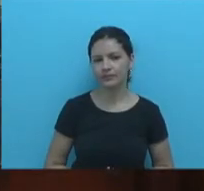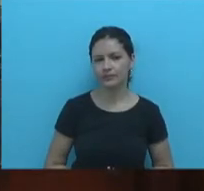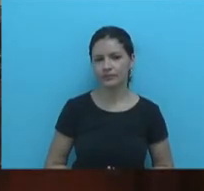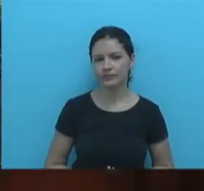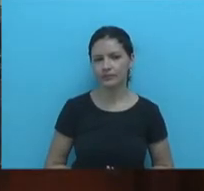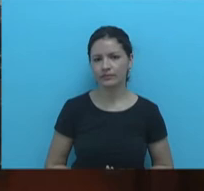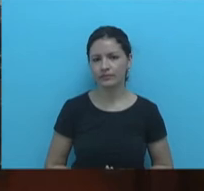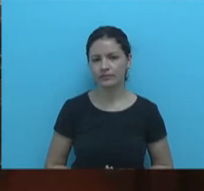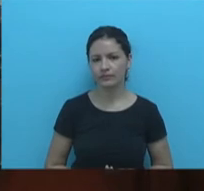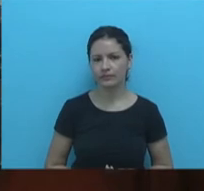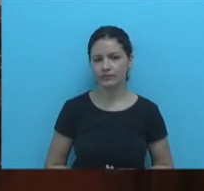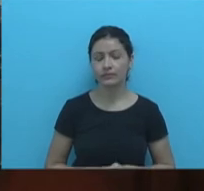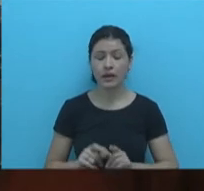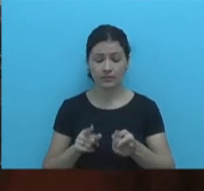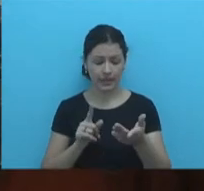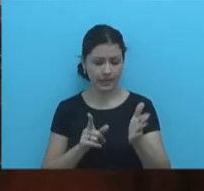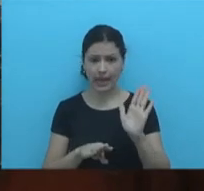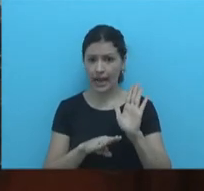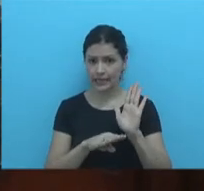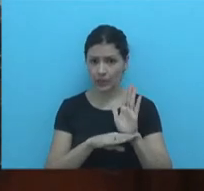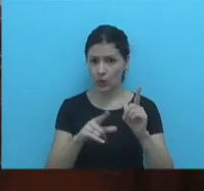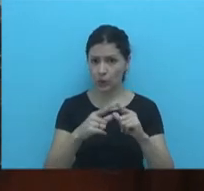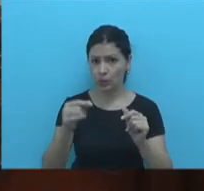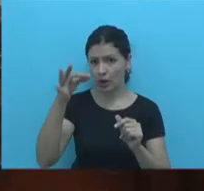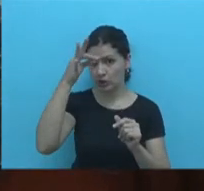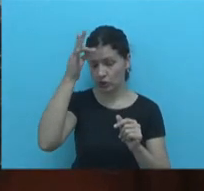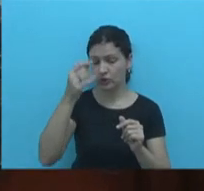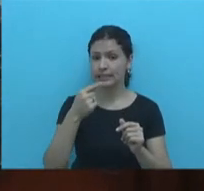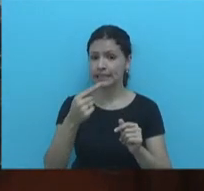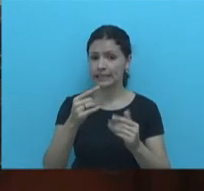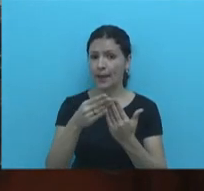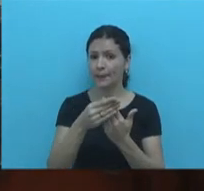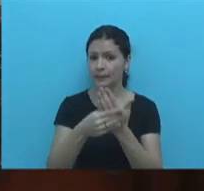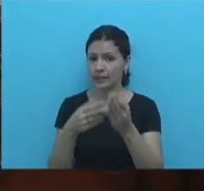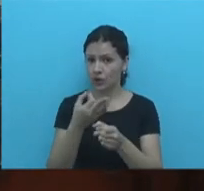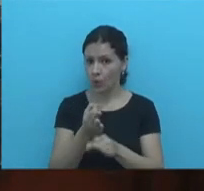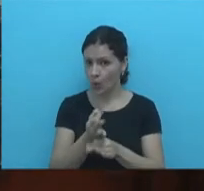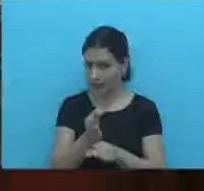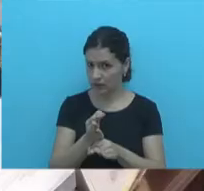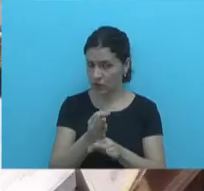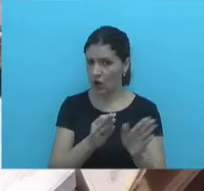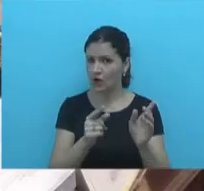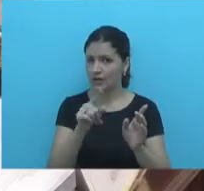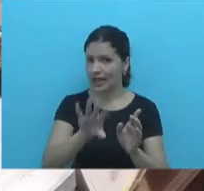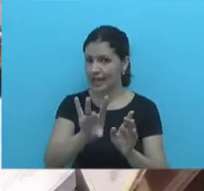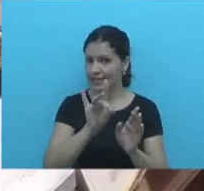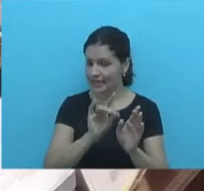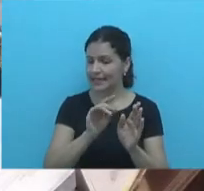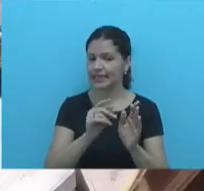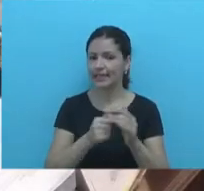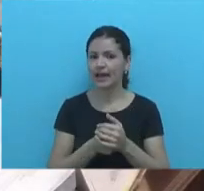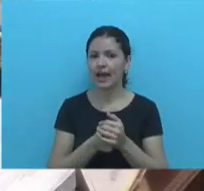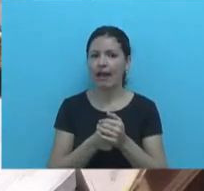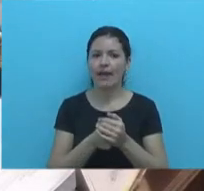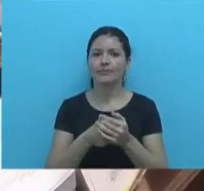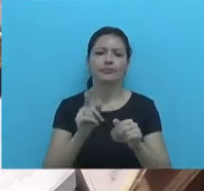artículo 12 aclara que el Ministerio de Educación tiene incidencia sobre el proyecto, entonces estaría estableciendo un horario